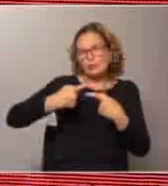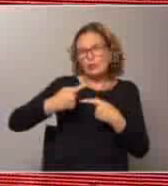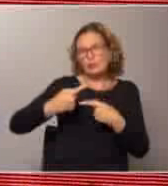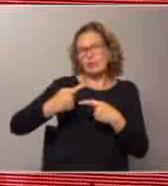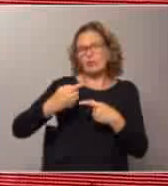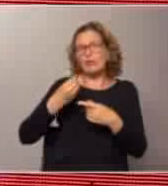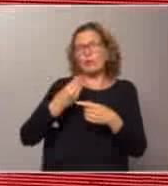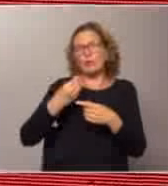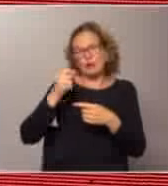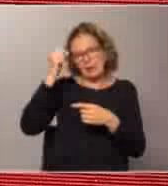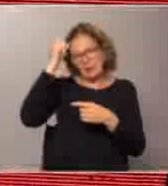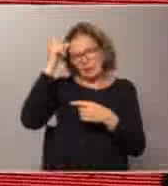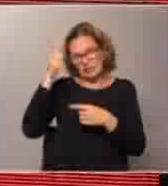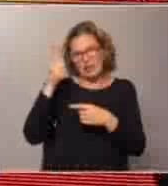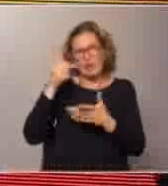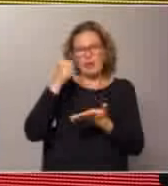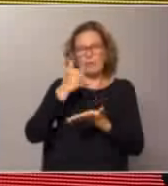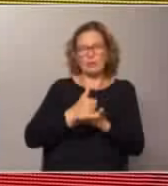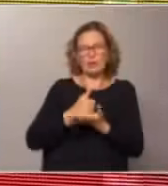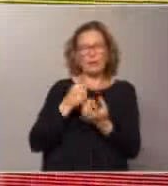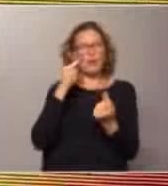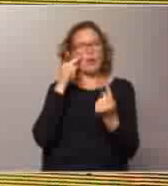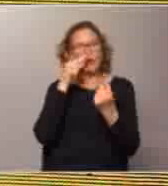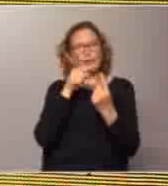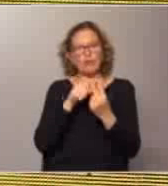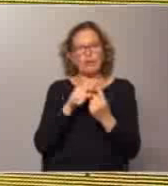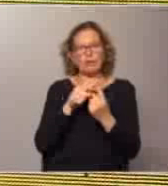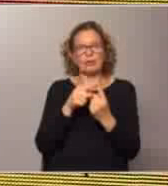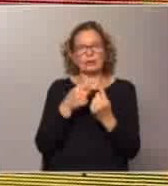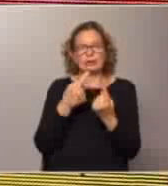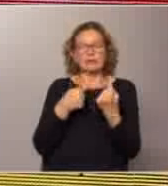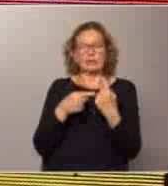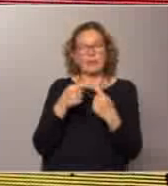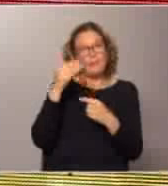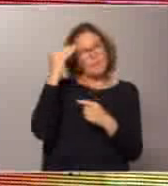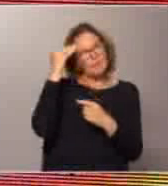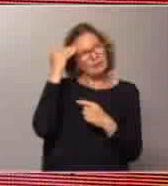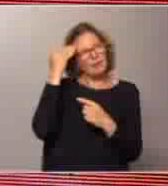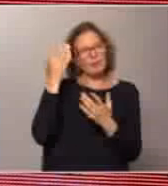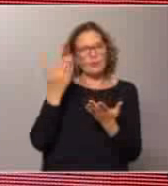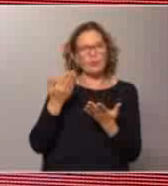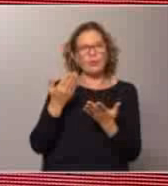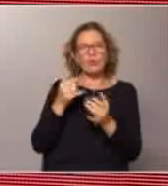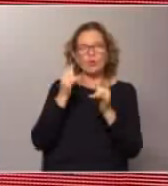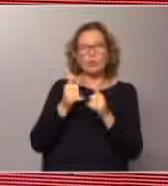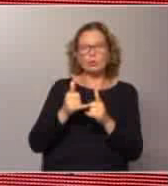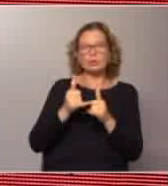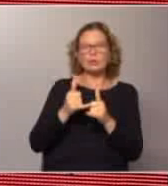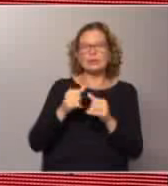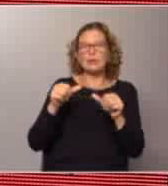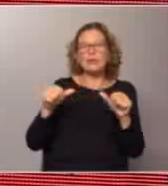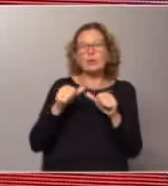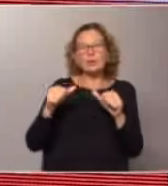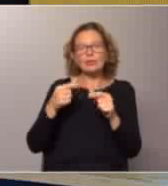introspección que la capacidad ponernos en el foco de atención y reflexionar sobre justamente lo que estamos haciendo y